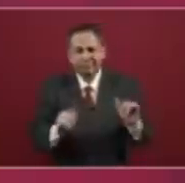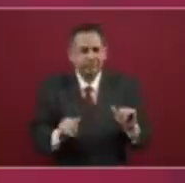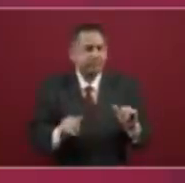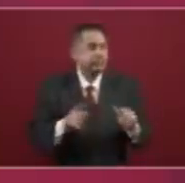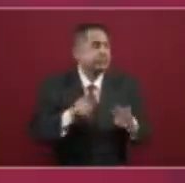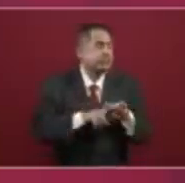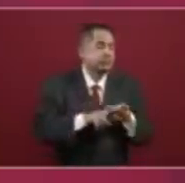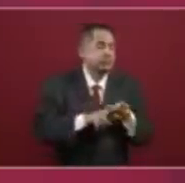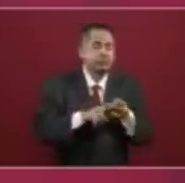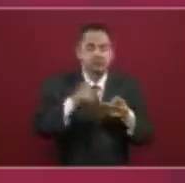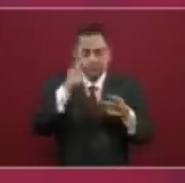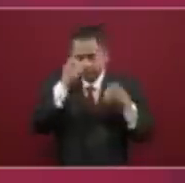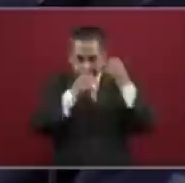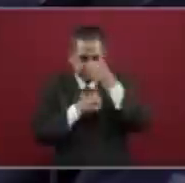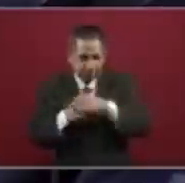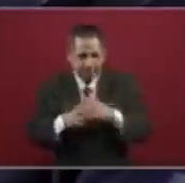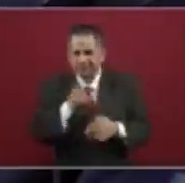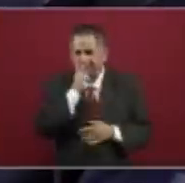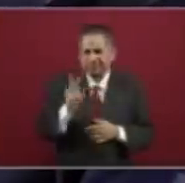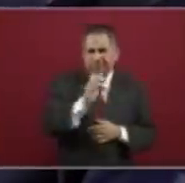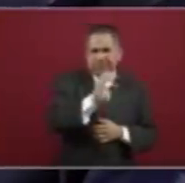básico,